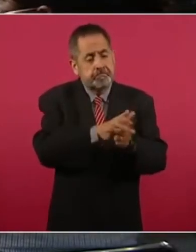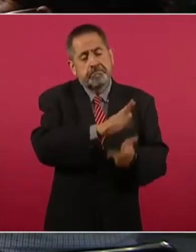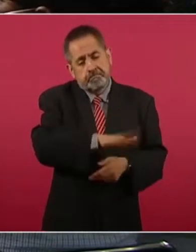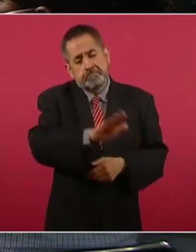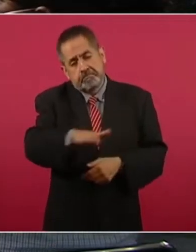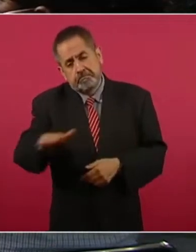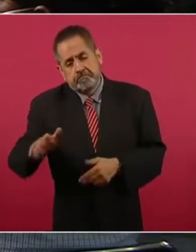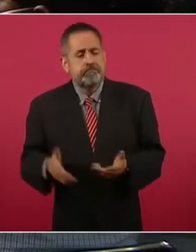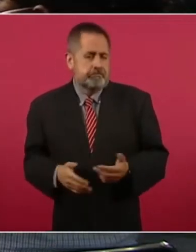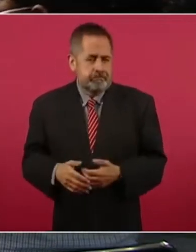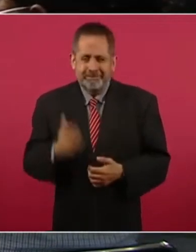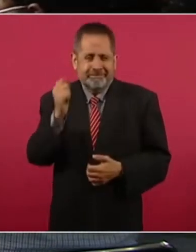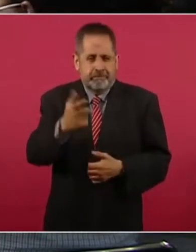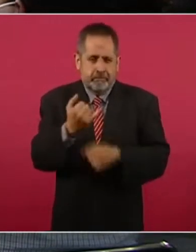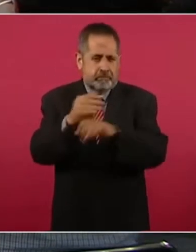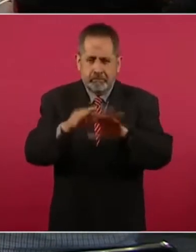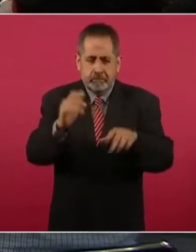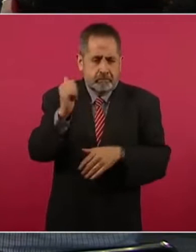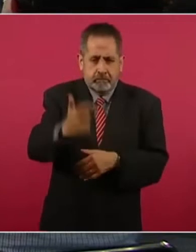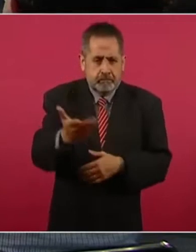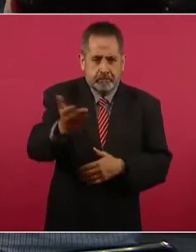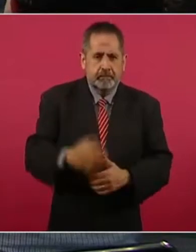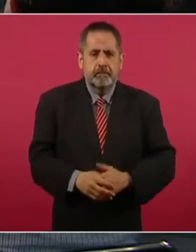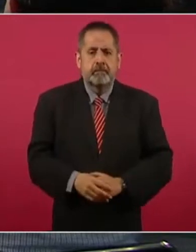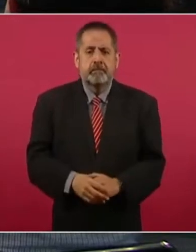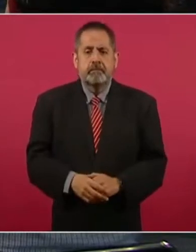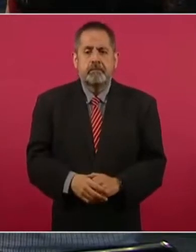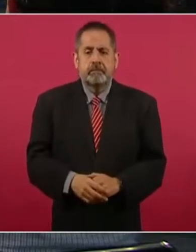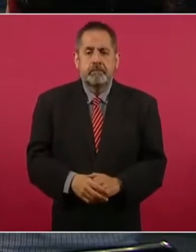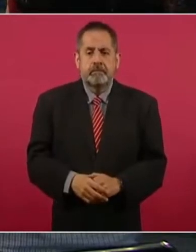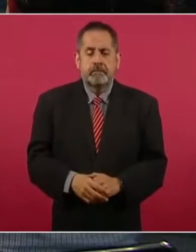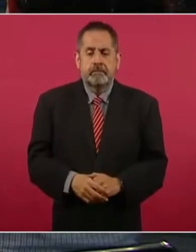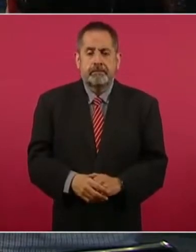si pudieran dar información al respecto. Ricardo, por favor.